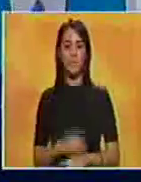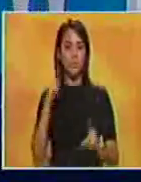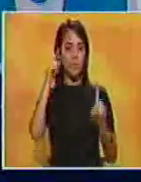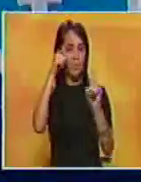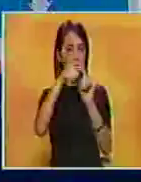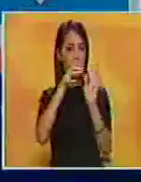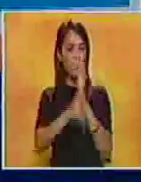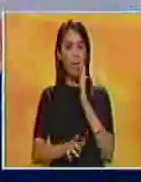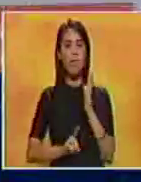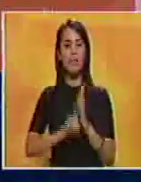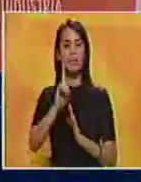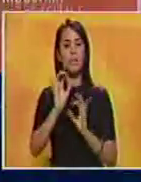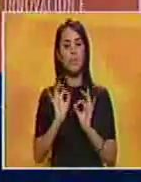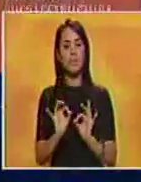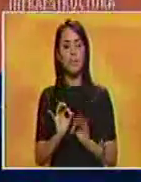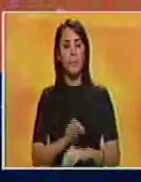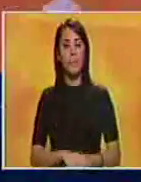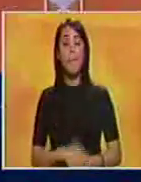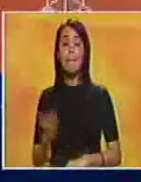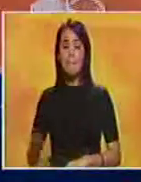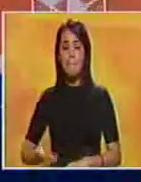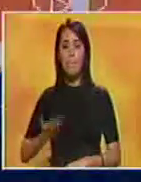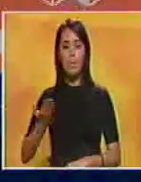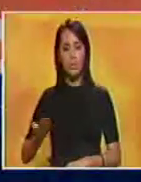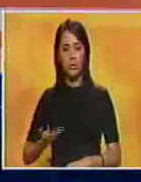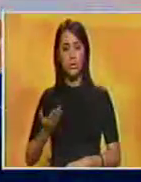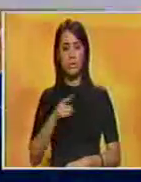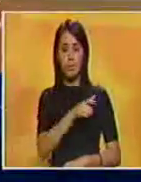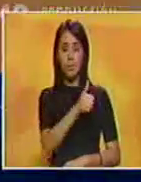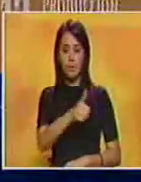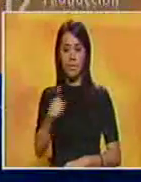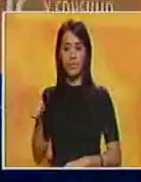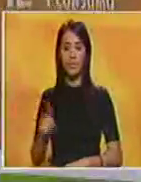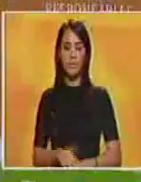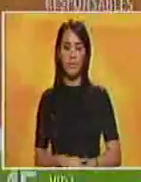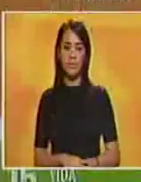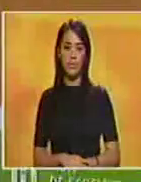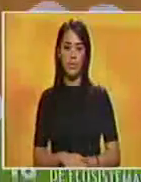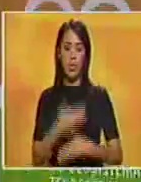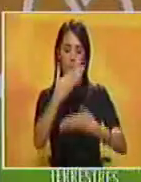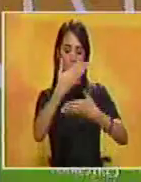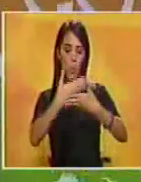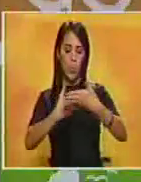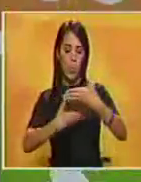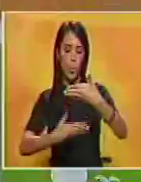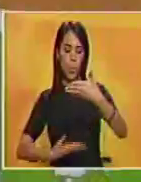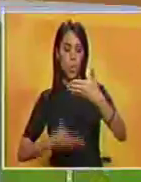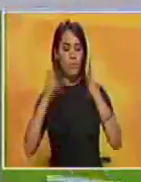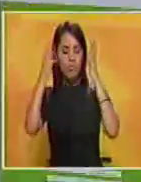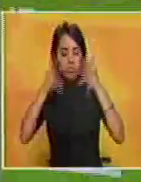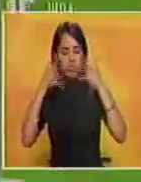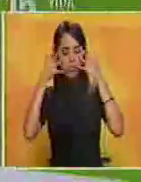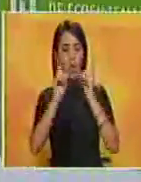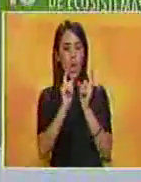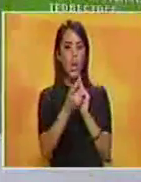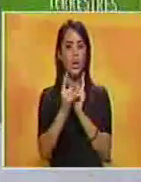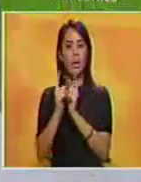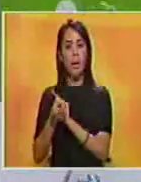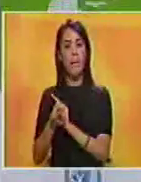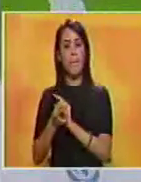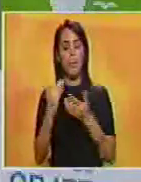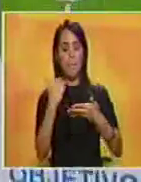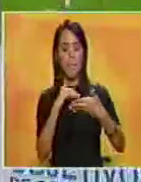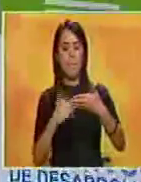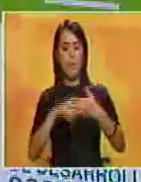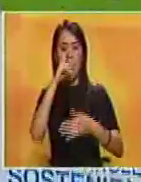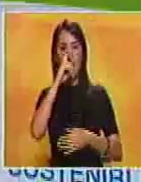de desarrollo sostenible son fundamentales para ellos. Con esta guía promueven los cambios globales para la agenda del